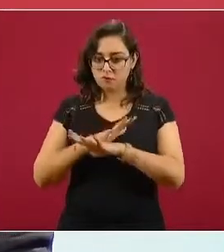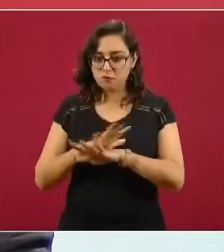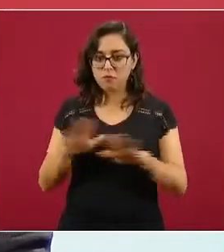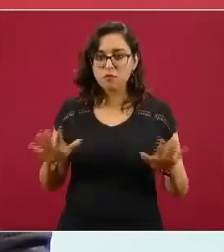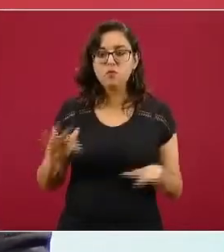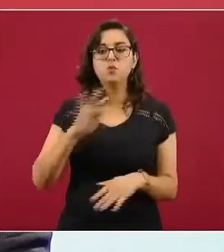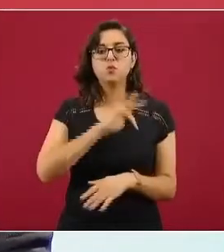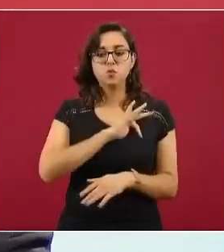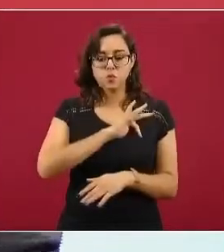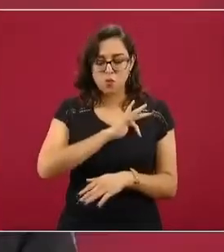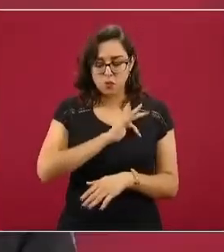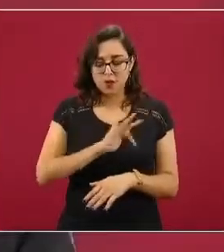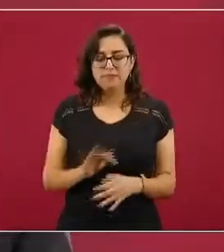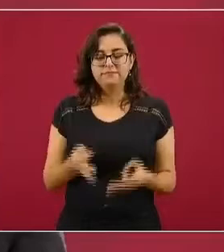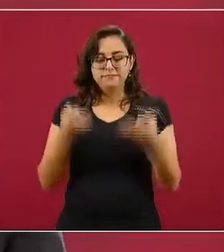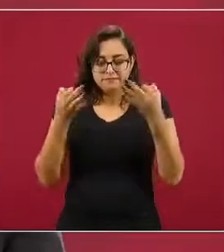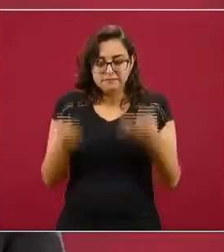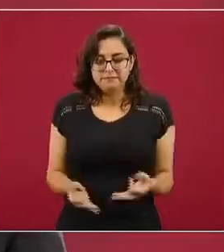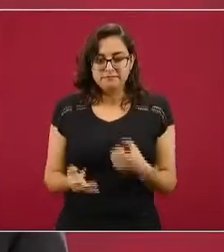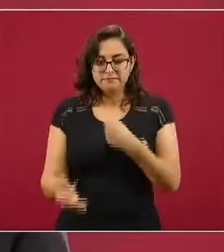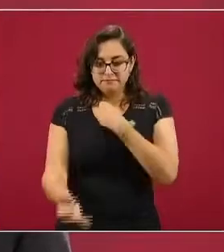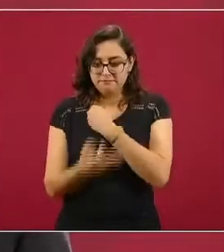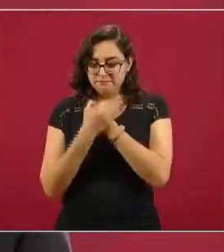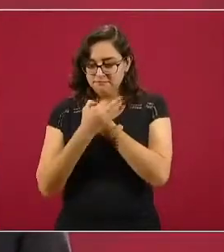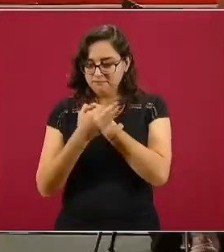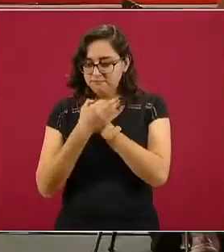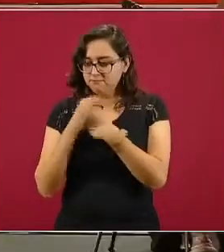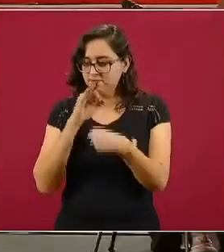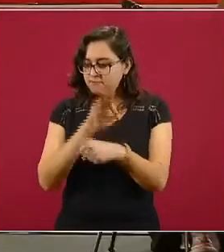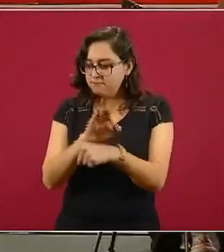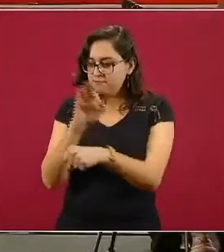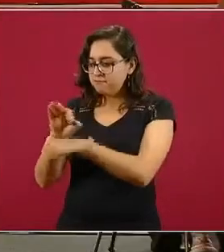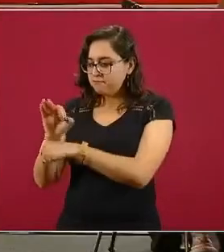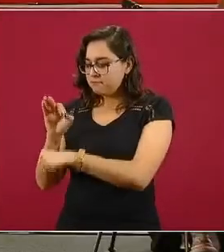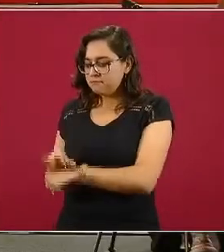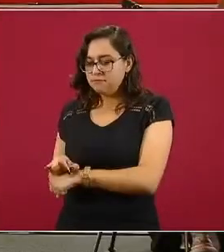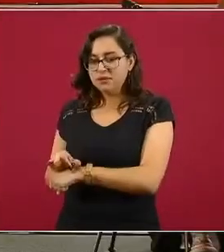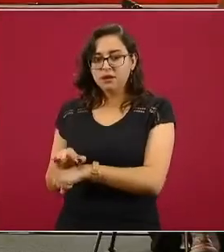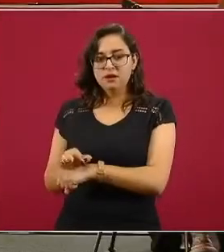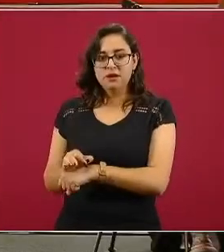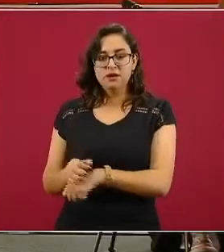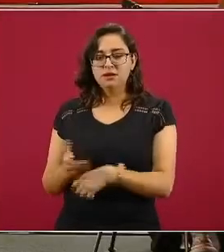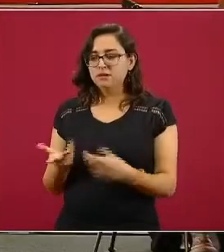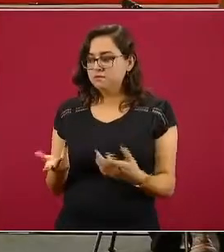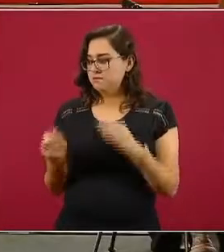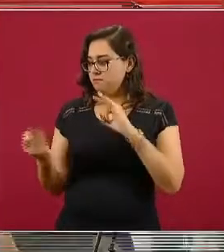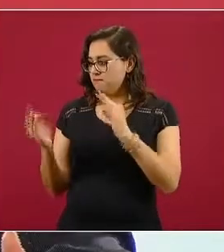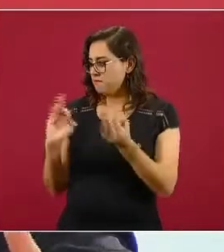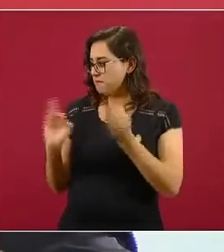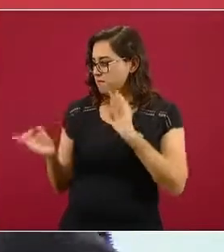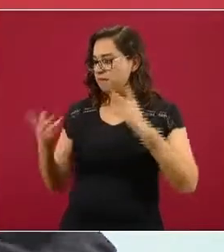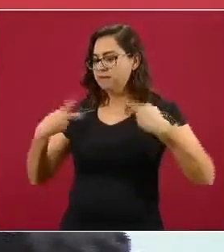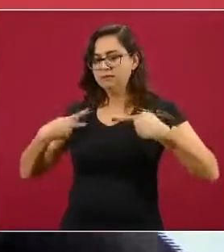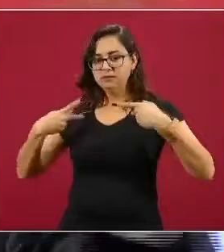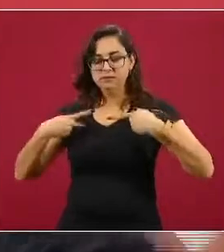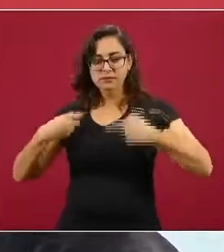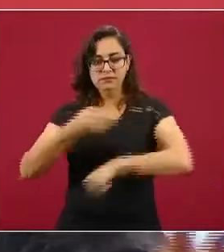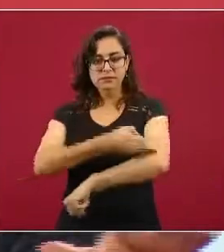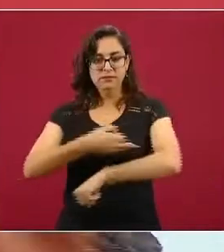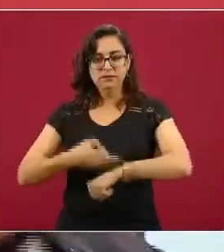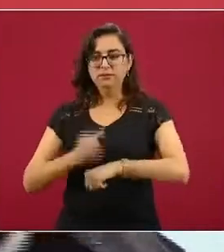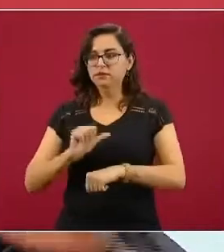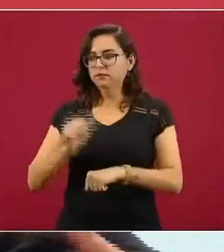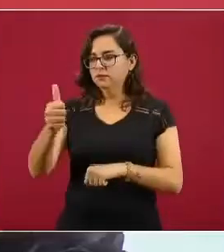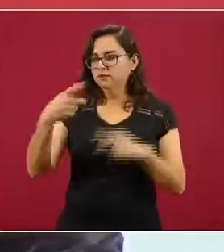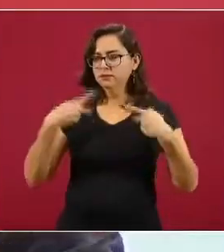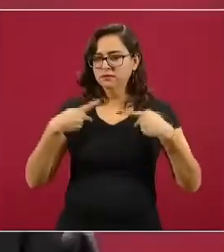pueden actuar en consecuencia, protegiéndose a sí mismas, protegiendo a sus seres queridos cercanos, protegiendo a otras